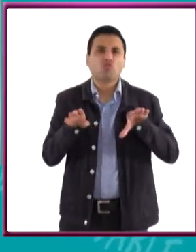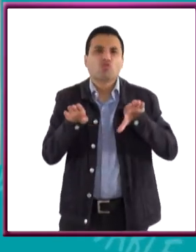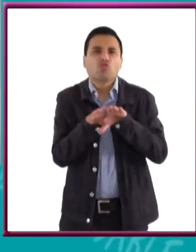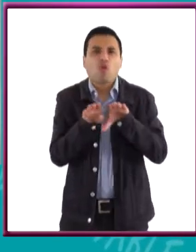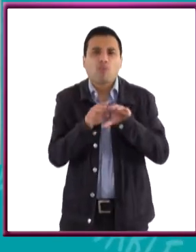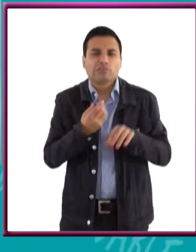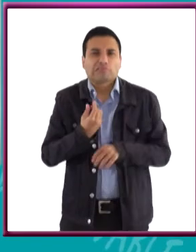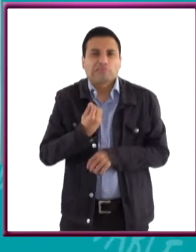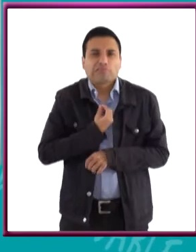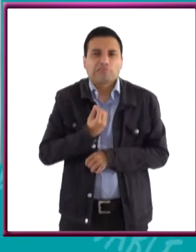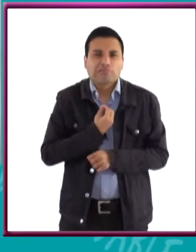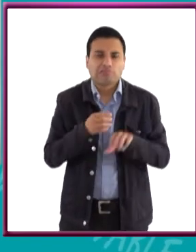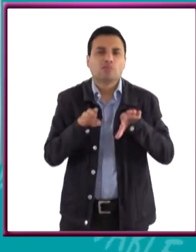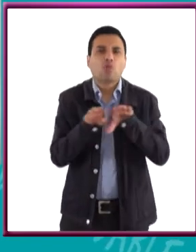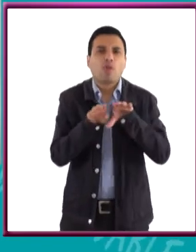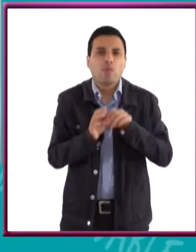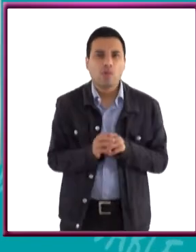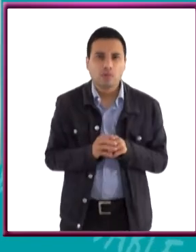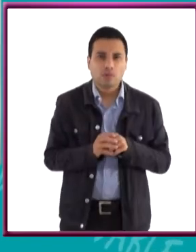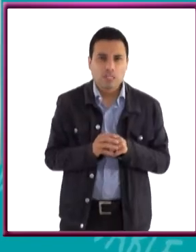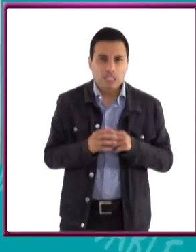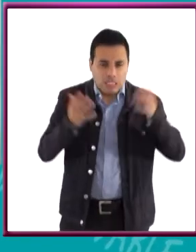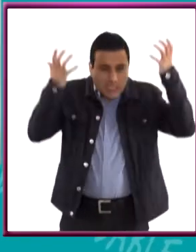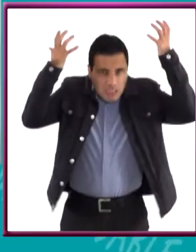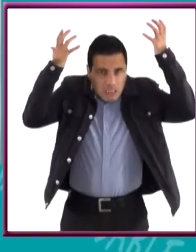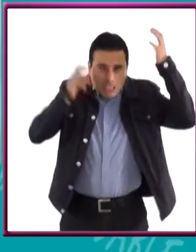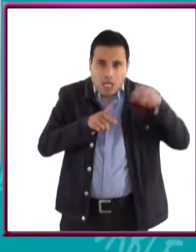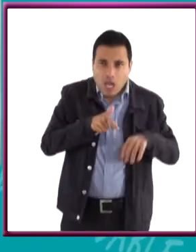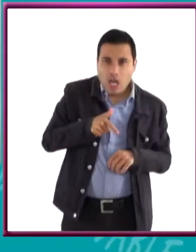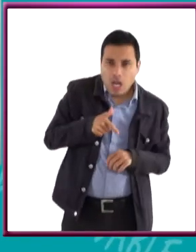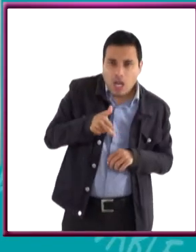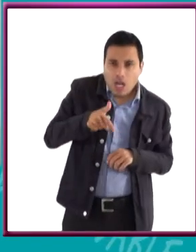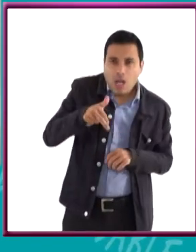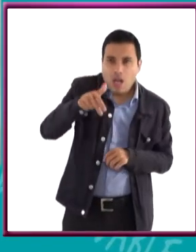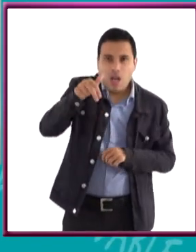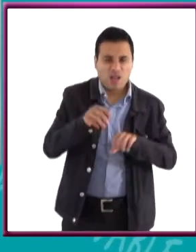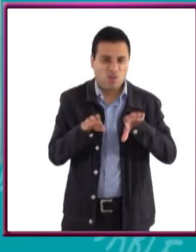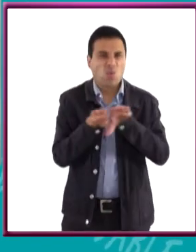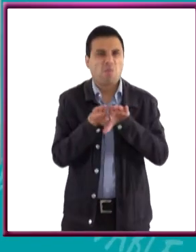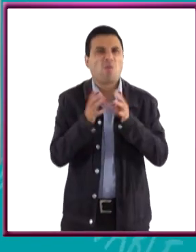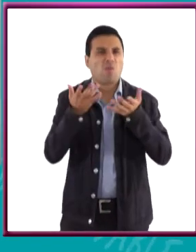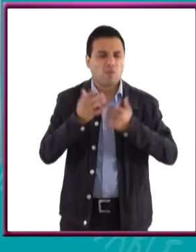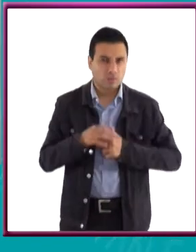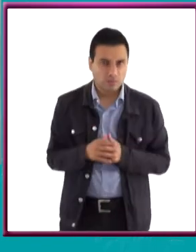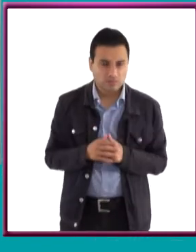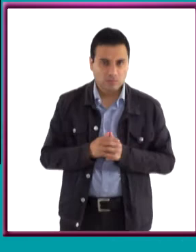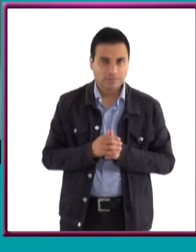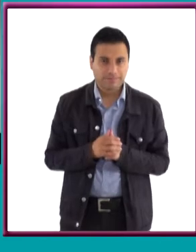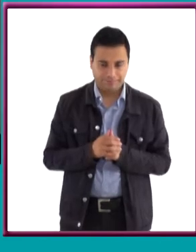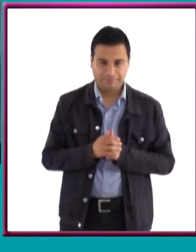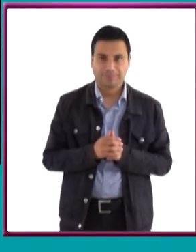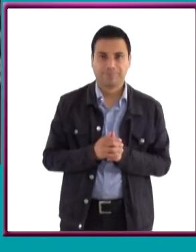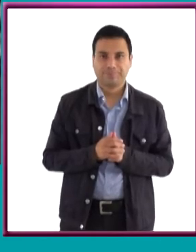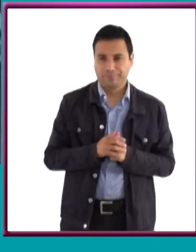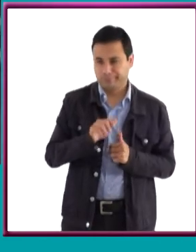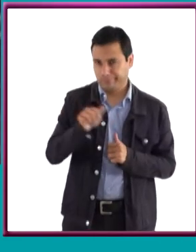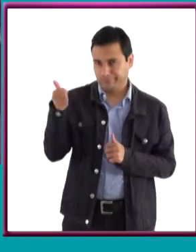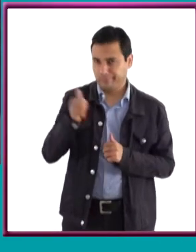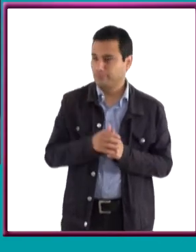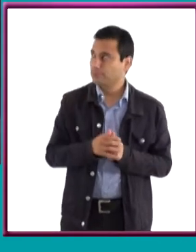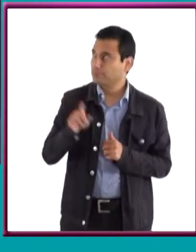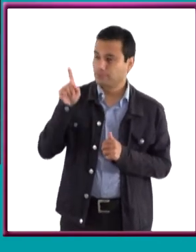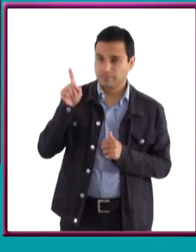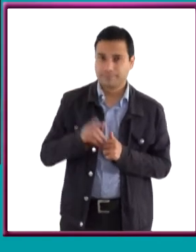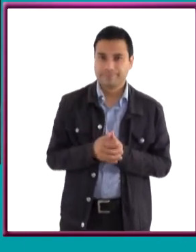y la posición de su cuerpo para ir de un lugar a otro y al mismo tiempo transportar las jaulas? En